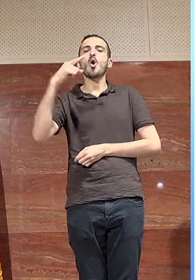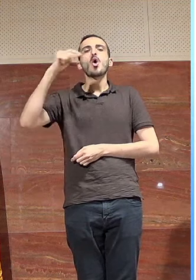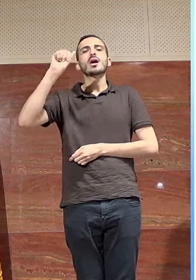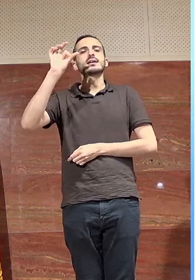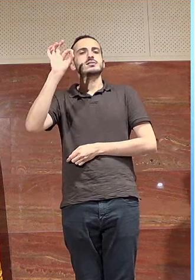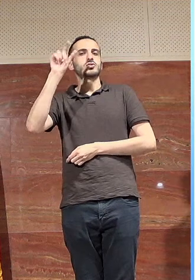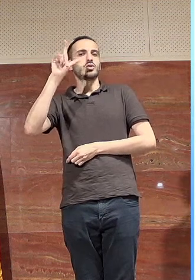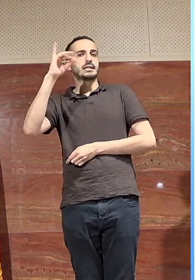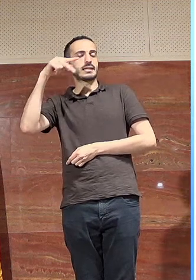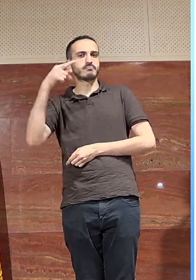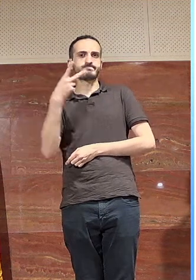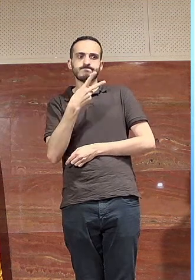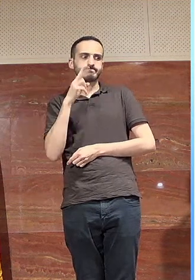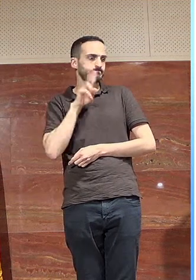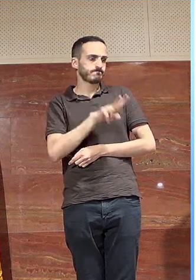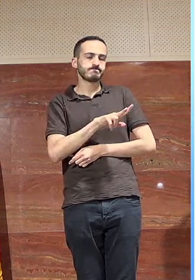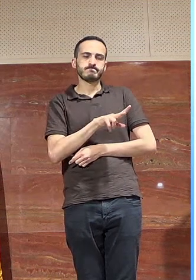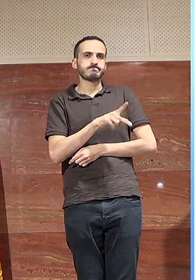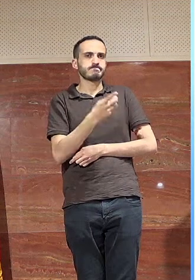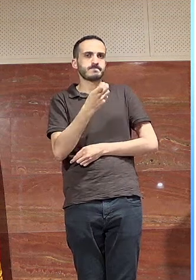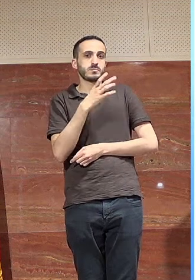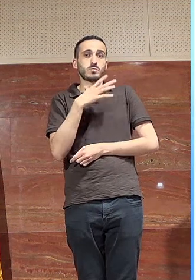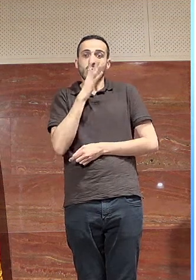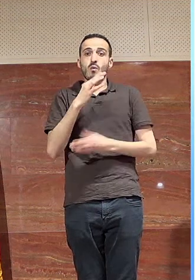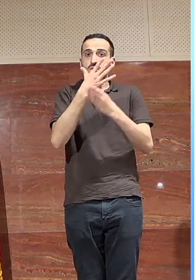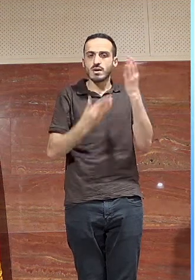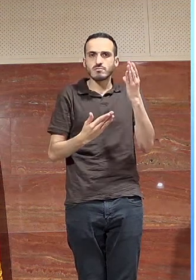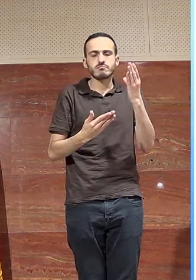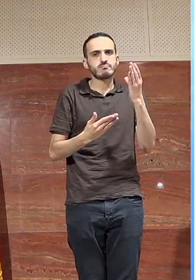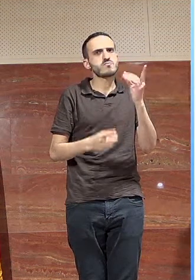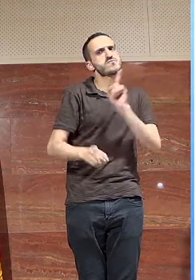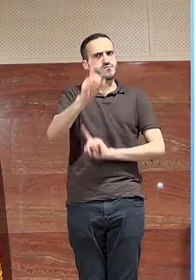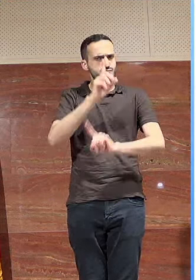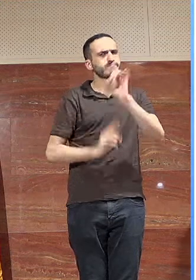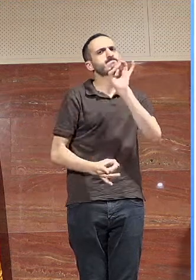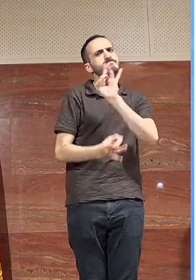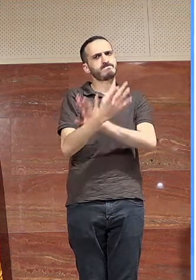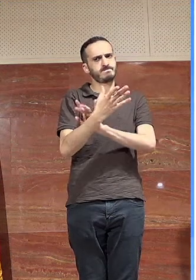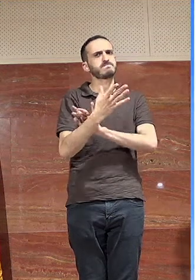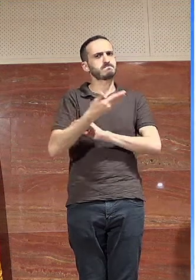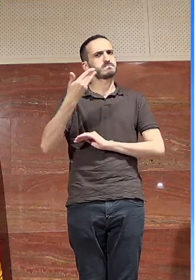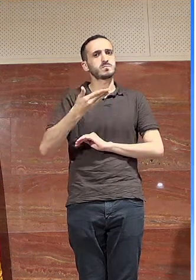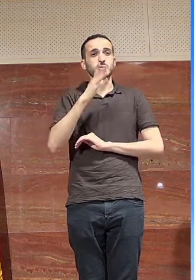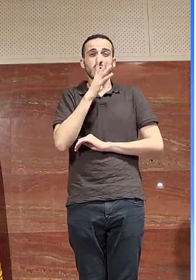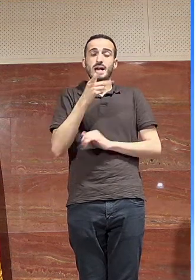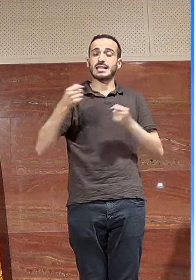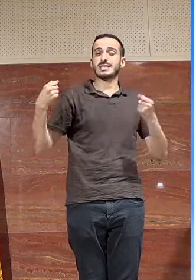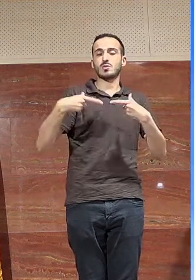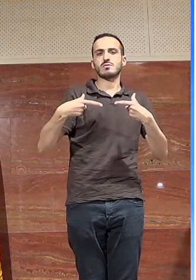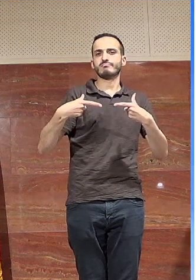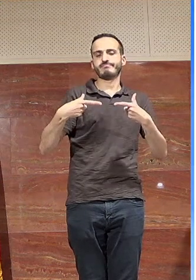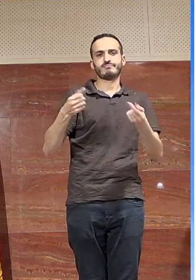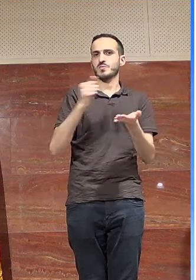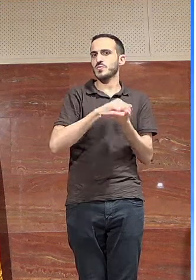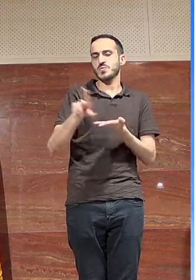una avería considerable. Y además el seguro no lo cubre porque lo considera una negligencia, o sea que